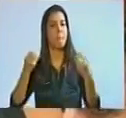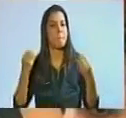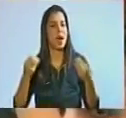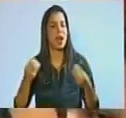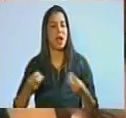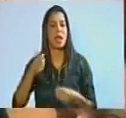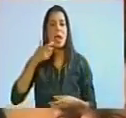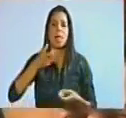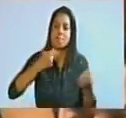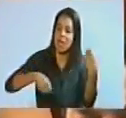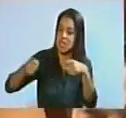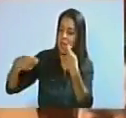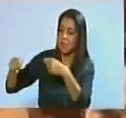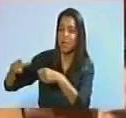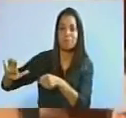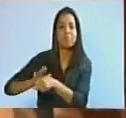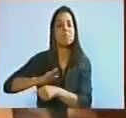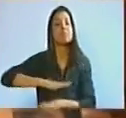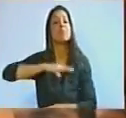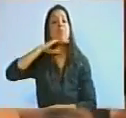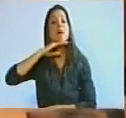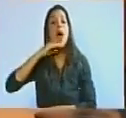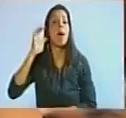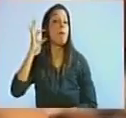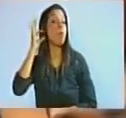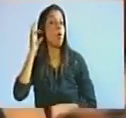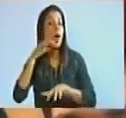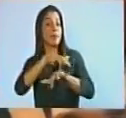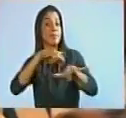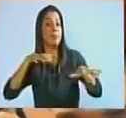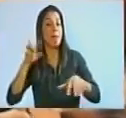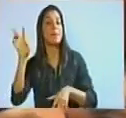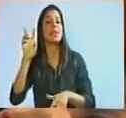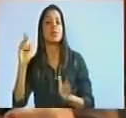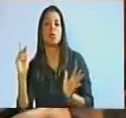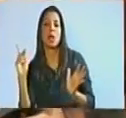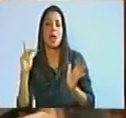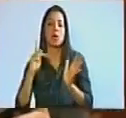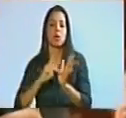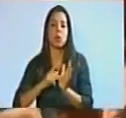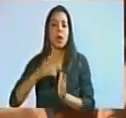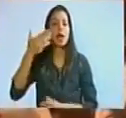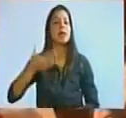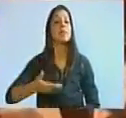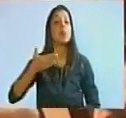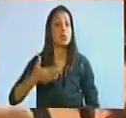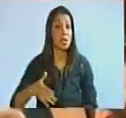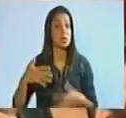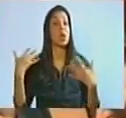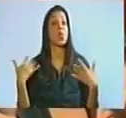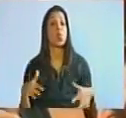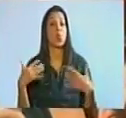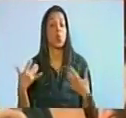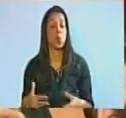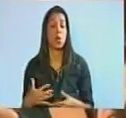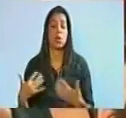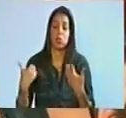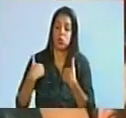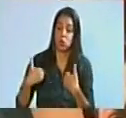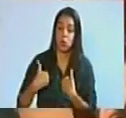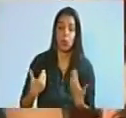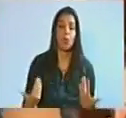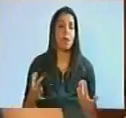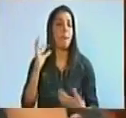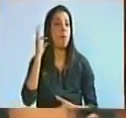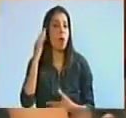los venezolanos, y donde la mujer venezolana ha jugado un papel muy importante en toda esta guerra económica. Y